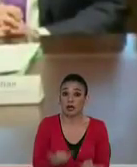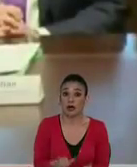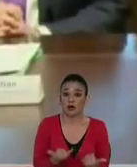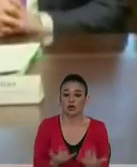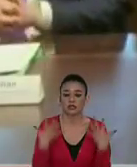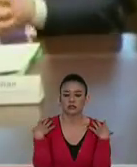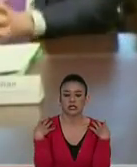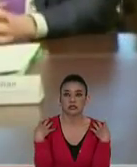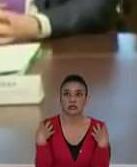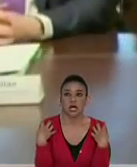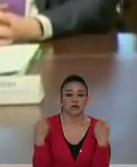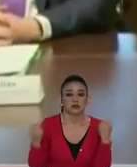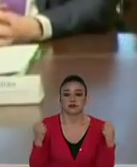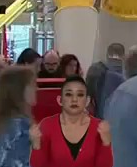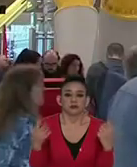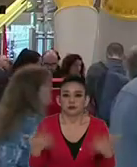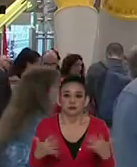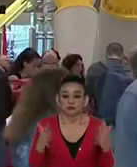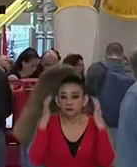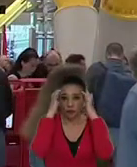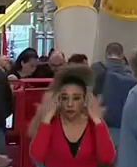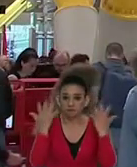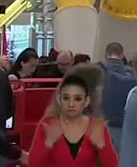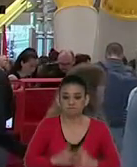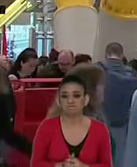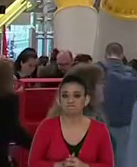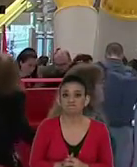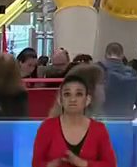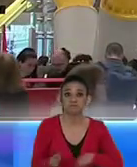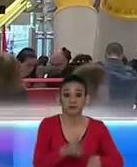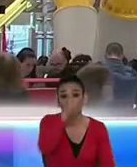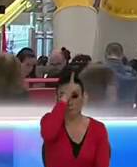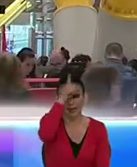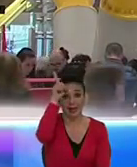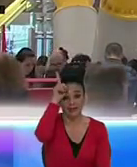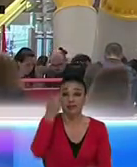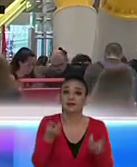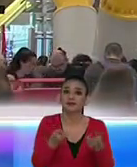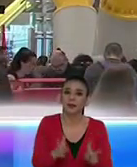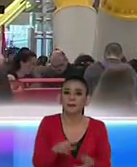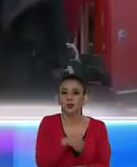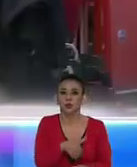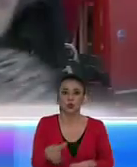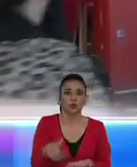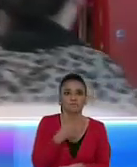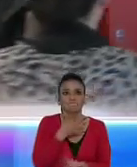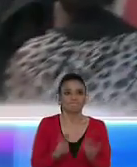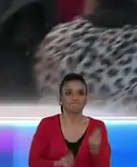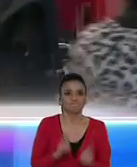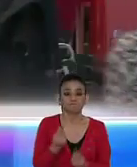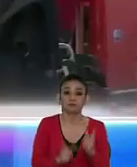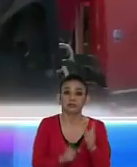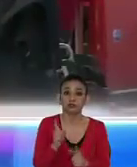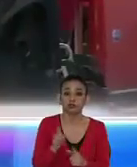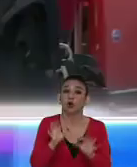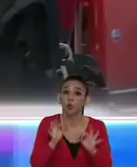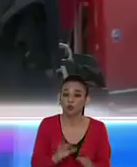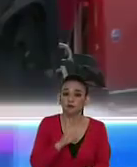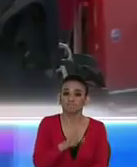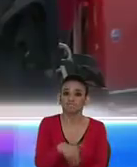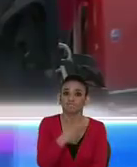y en pánico. En Madrid, los viajeros también están en incertidumbre y nervios, pues varios pasajeros llegaron al aeropuerto en medio de la